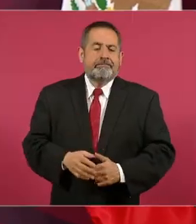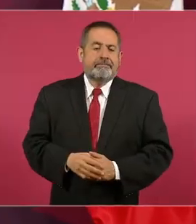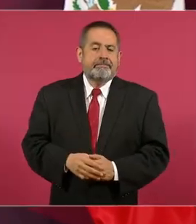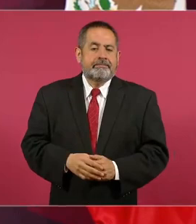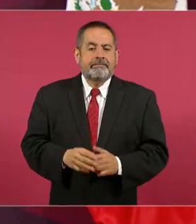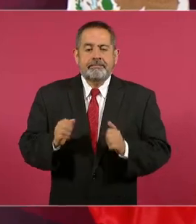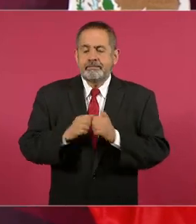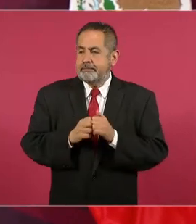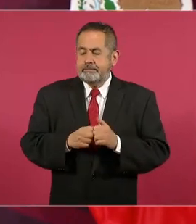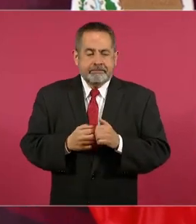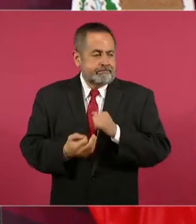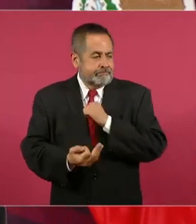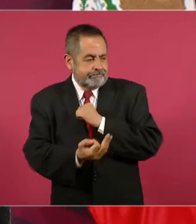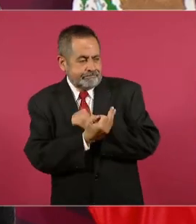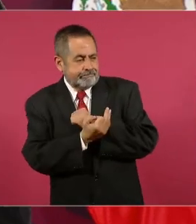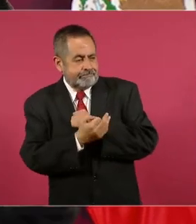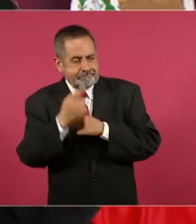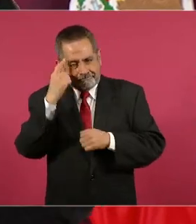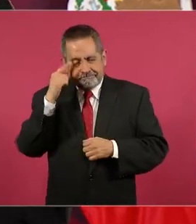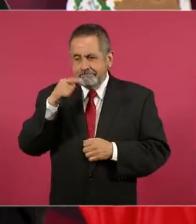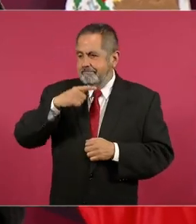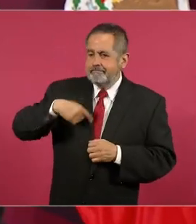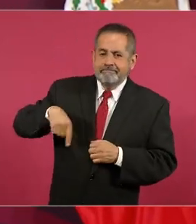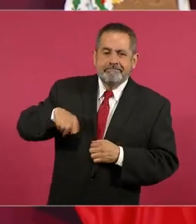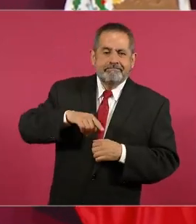con propósitos